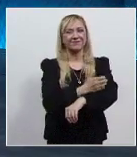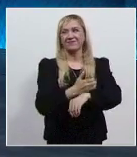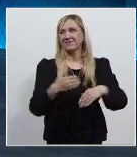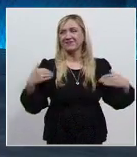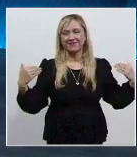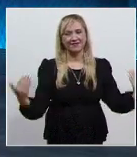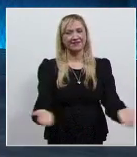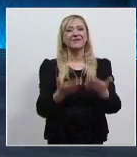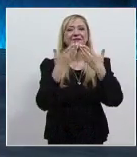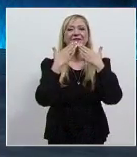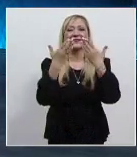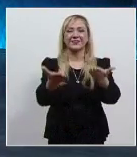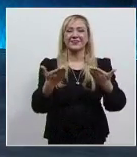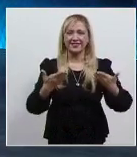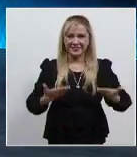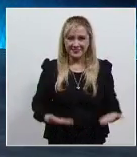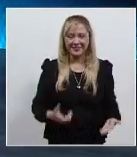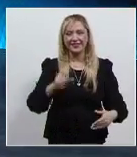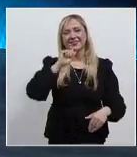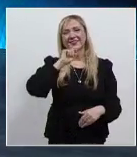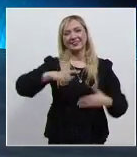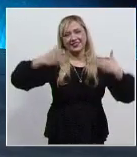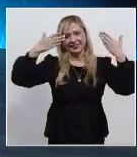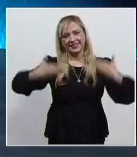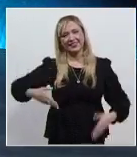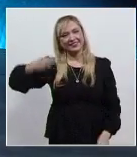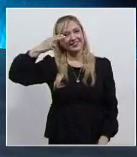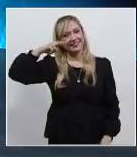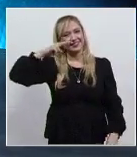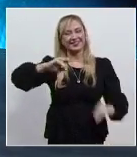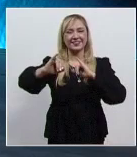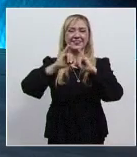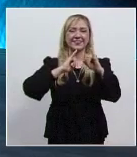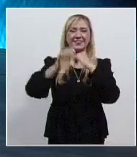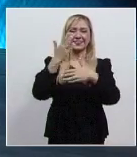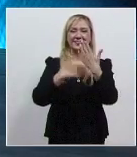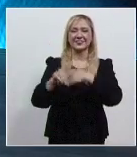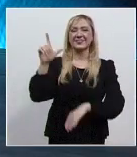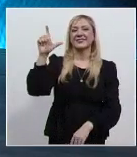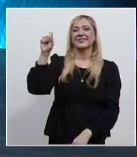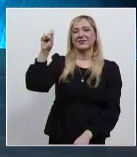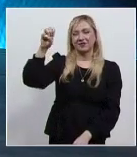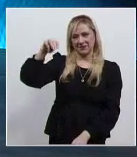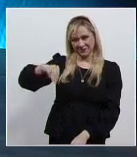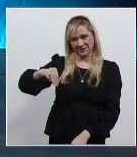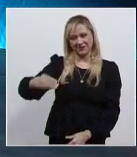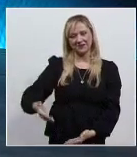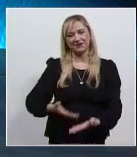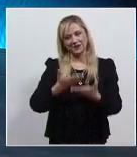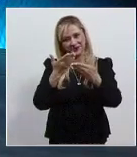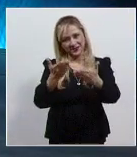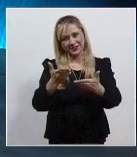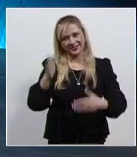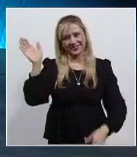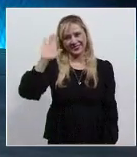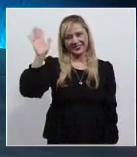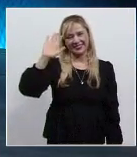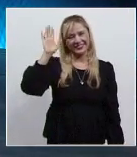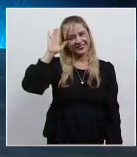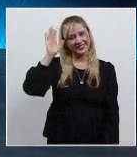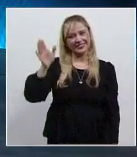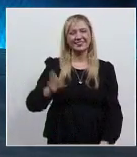damos la más cordial bienvenida y saludamos a mi compañera Nidia Díaz en la interpretación de lengua de señas mexicana. Hola